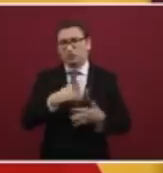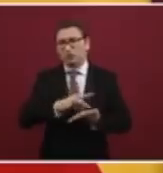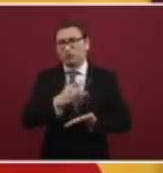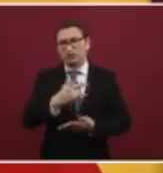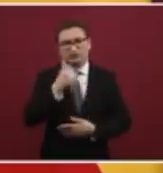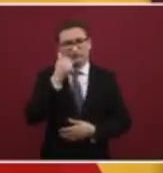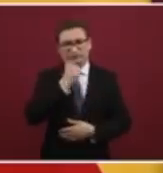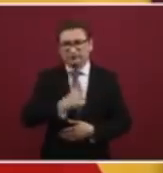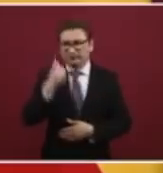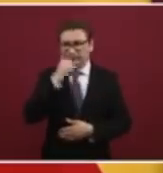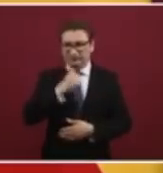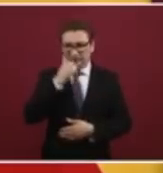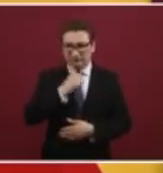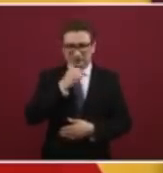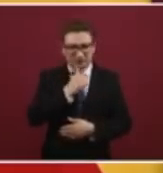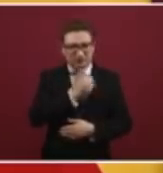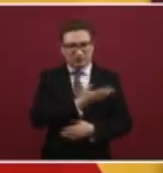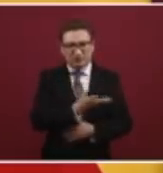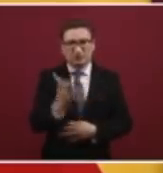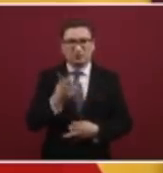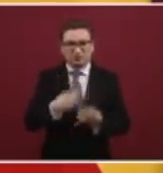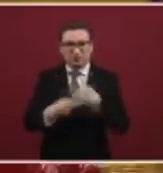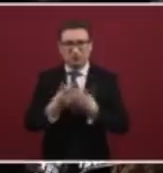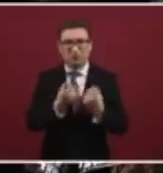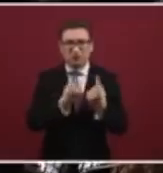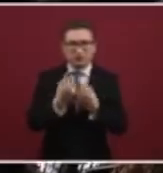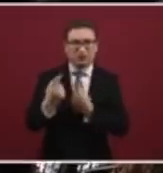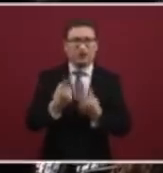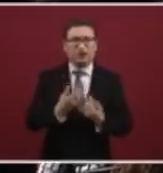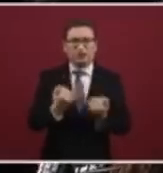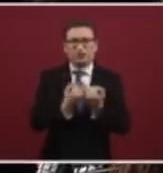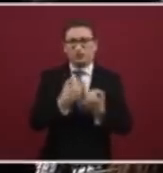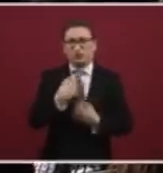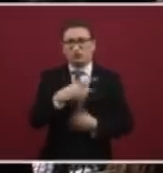hoy nos acompañan y con sus descendientes muchísimas gracias